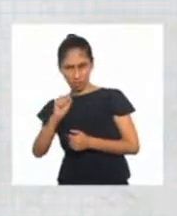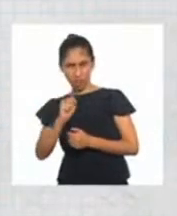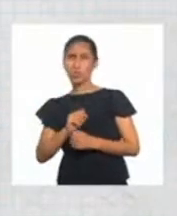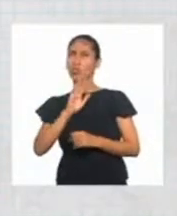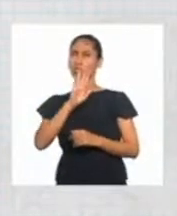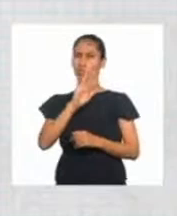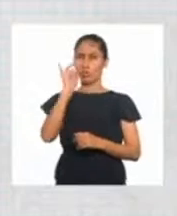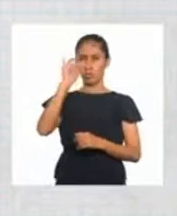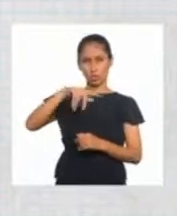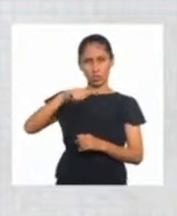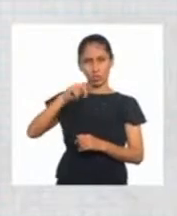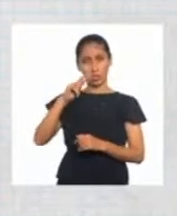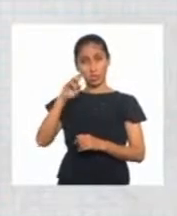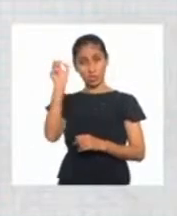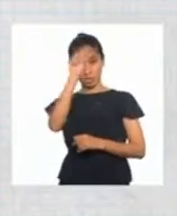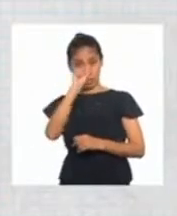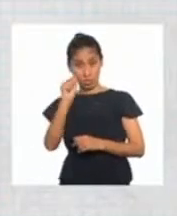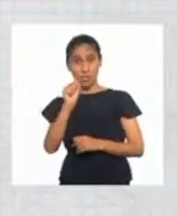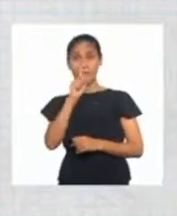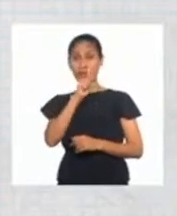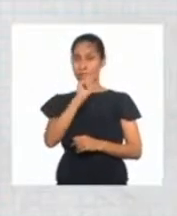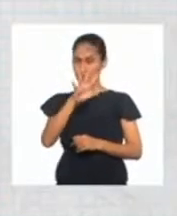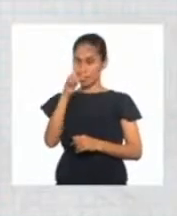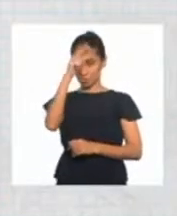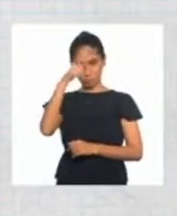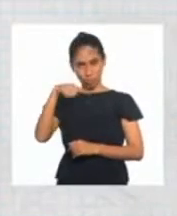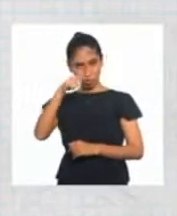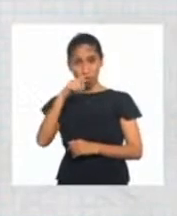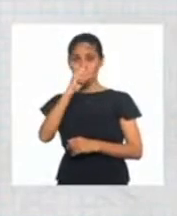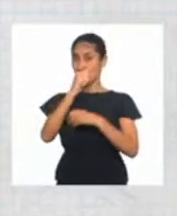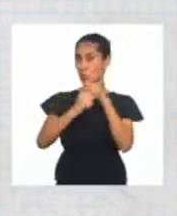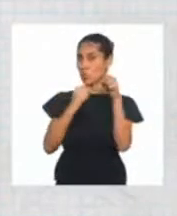del 15% anual y el tiempo